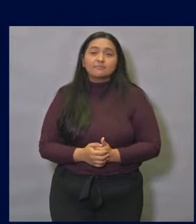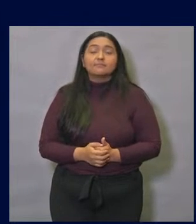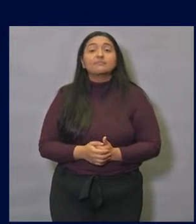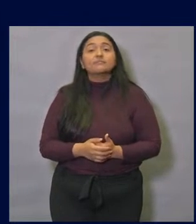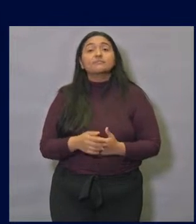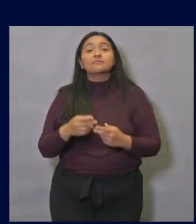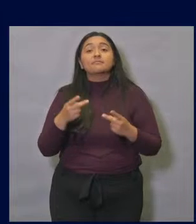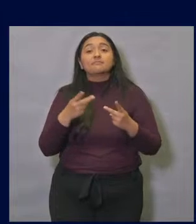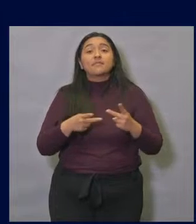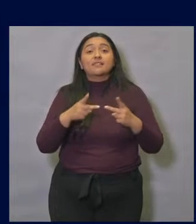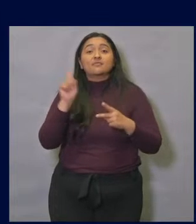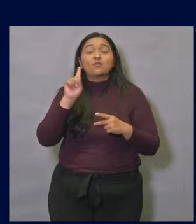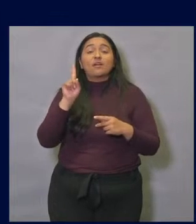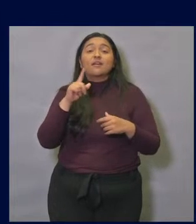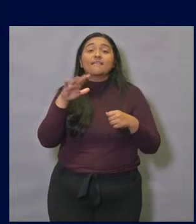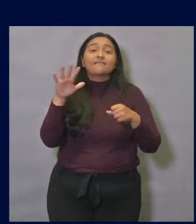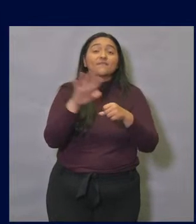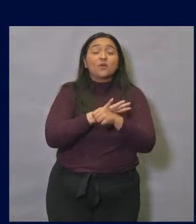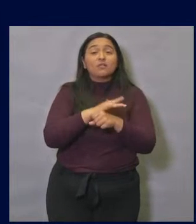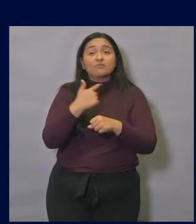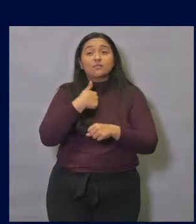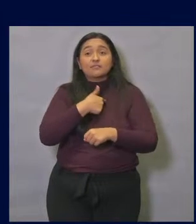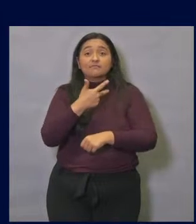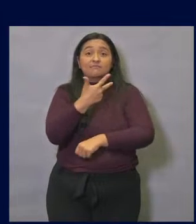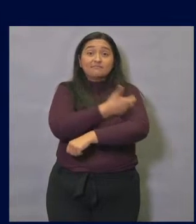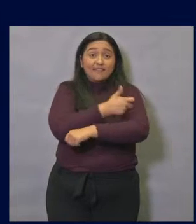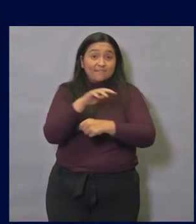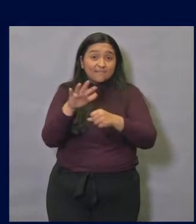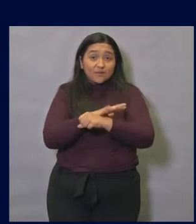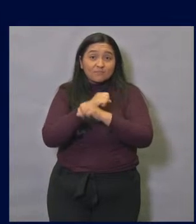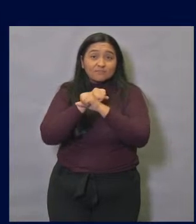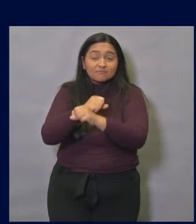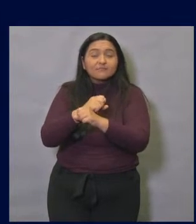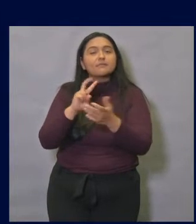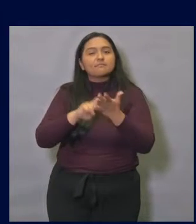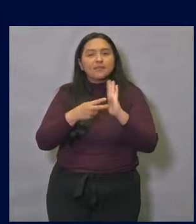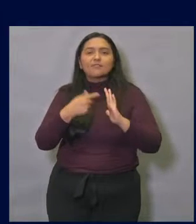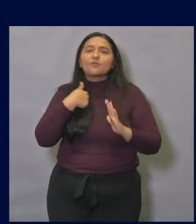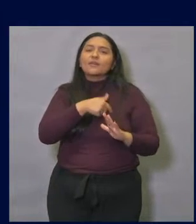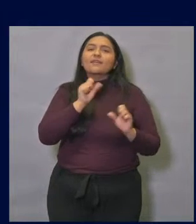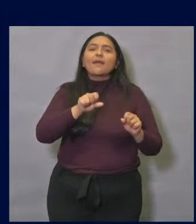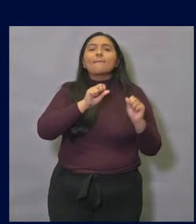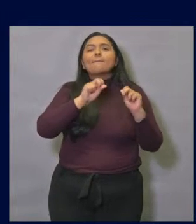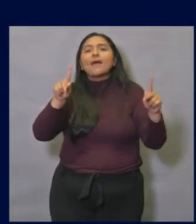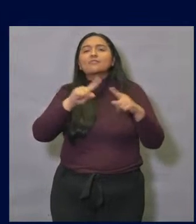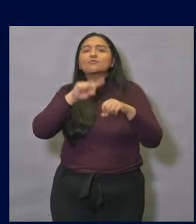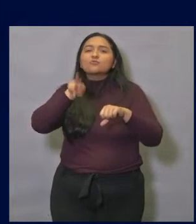vacunada, podremos volver a disfrutar de nuestras familias y seres queridos sin miedo.